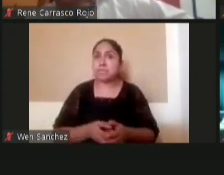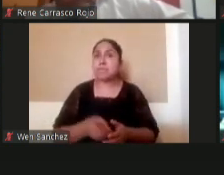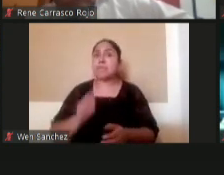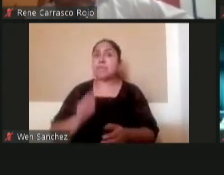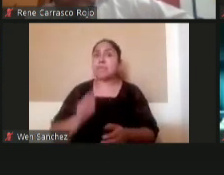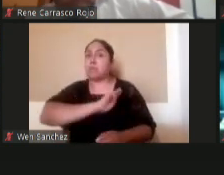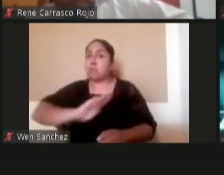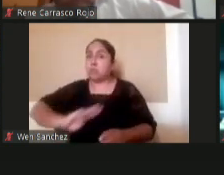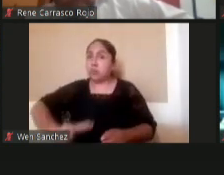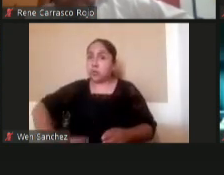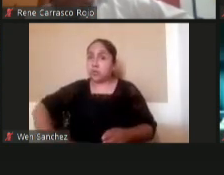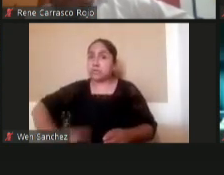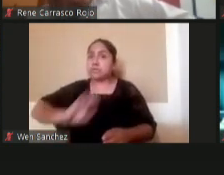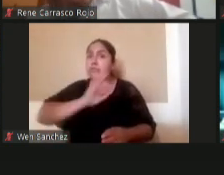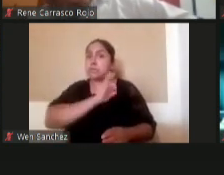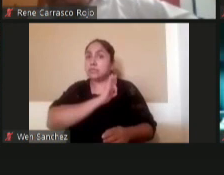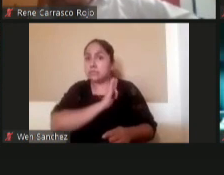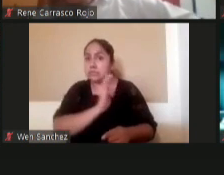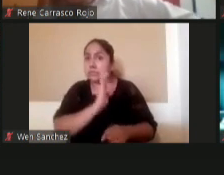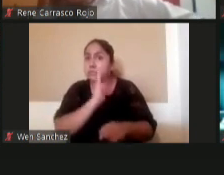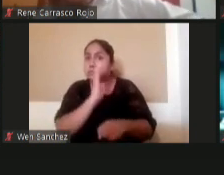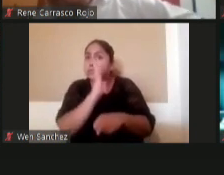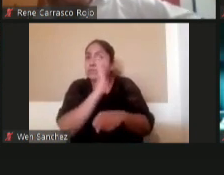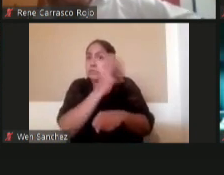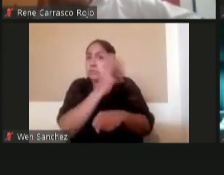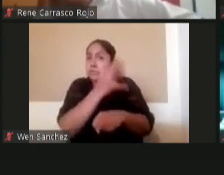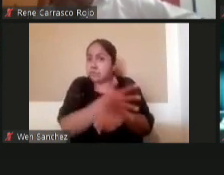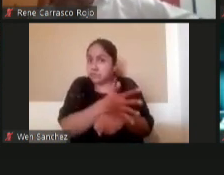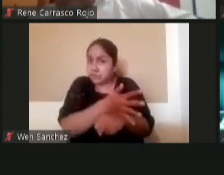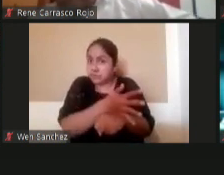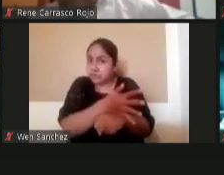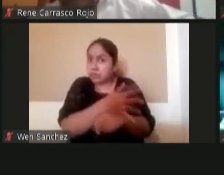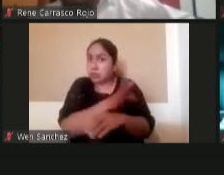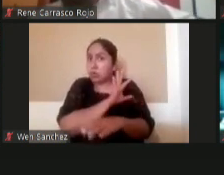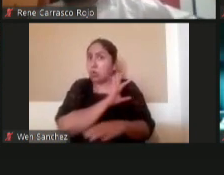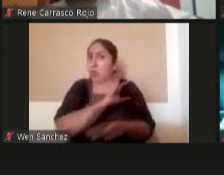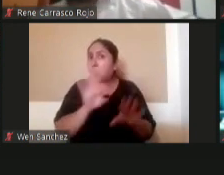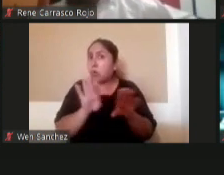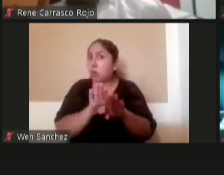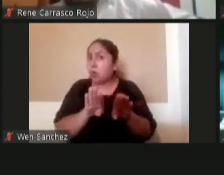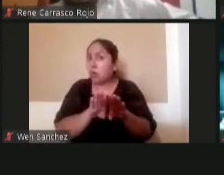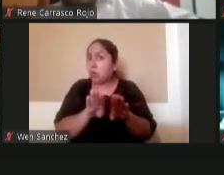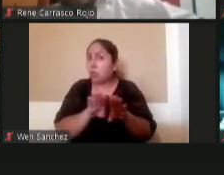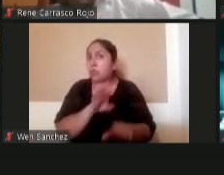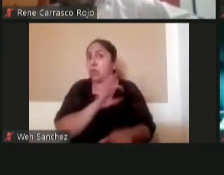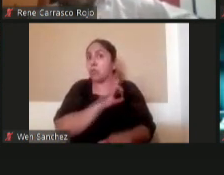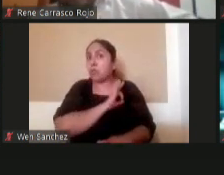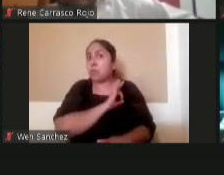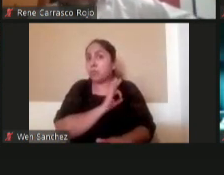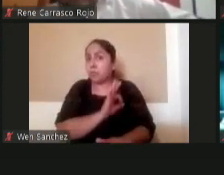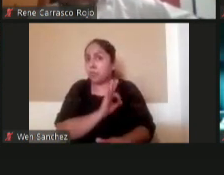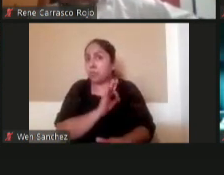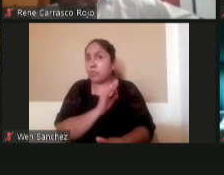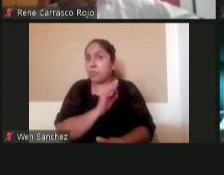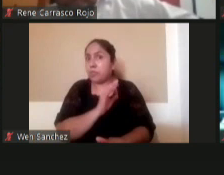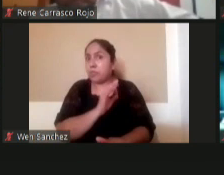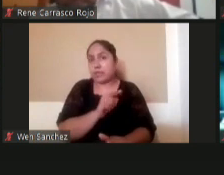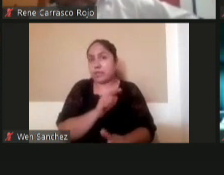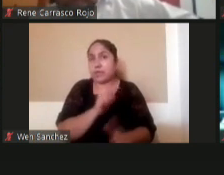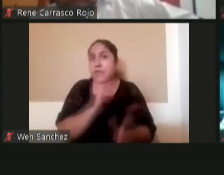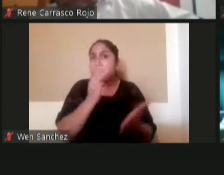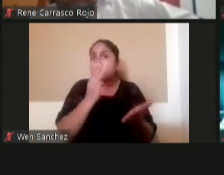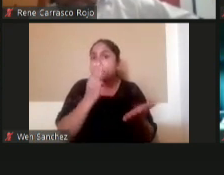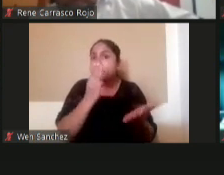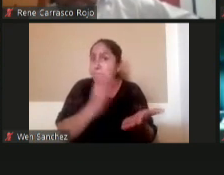podrá sancionarlo con una pena convencional que podrá ser hasta por un importe igual al monto de